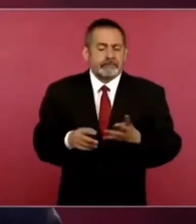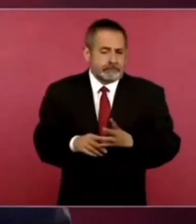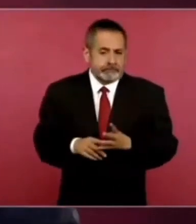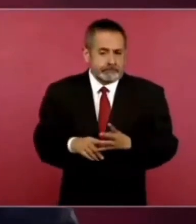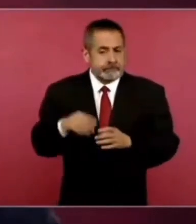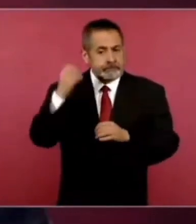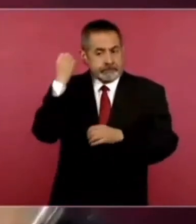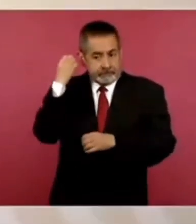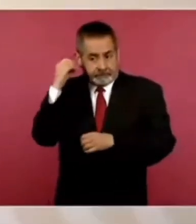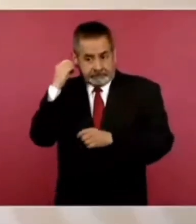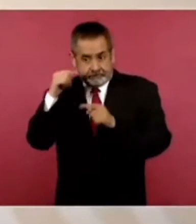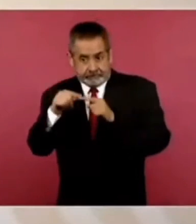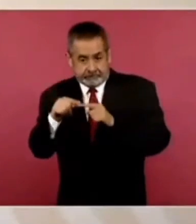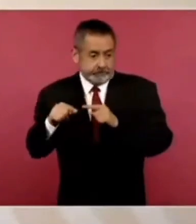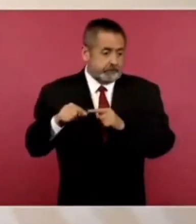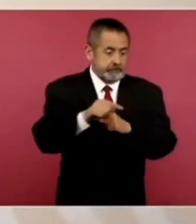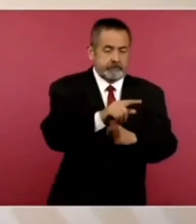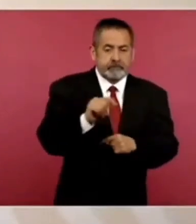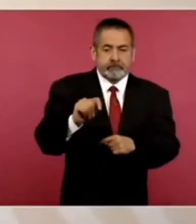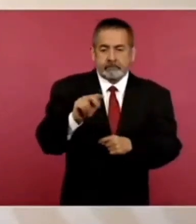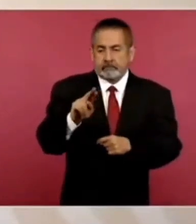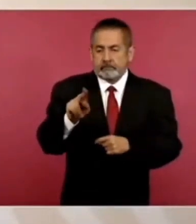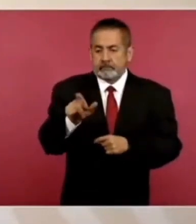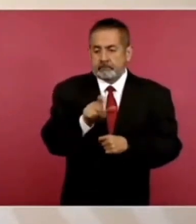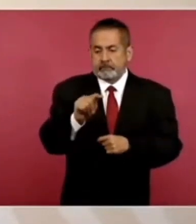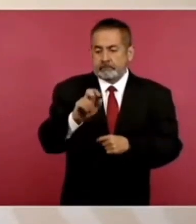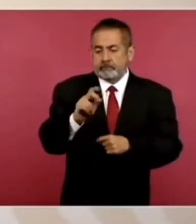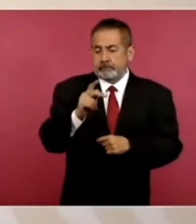La de Oaxaca a Tuxtepec,